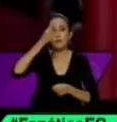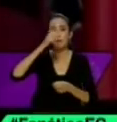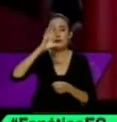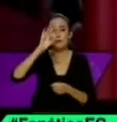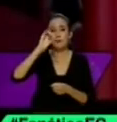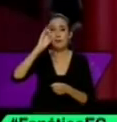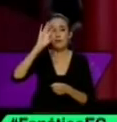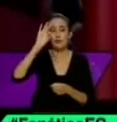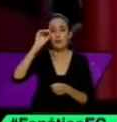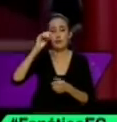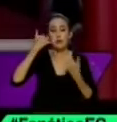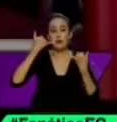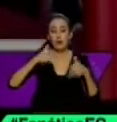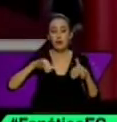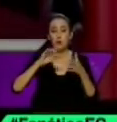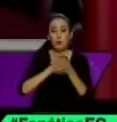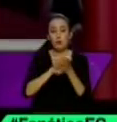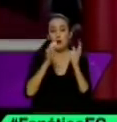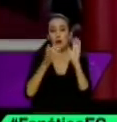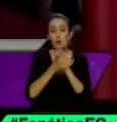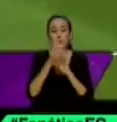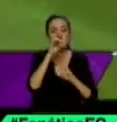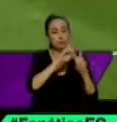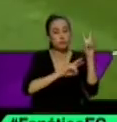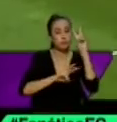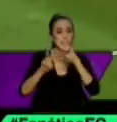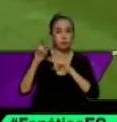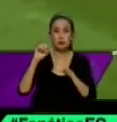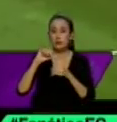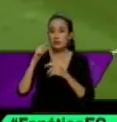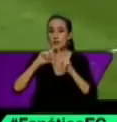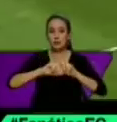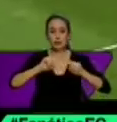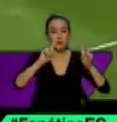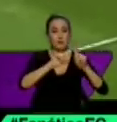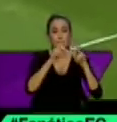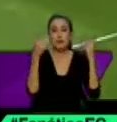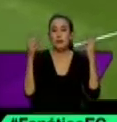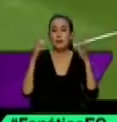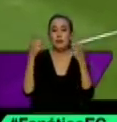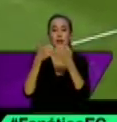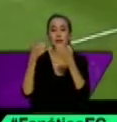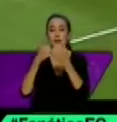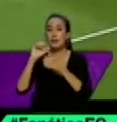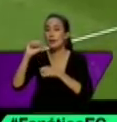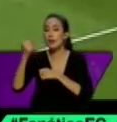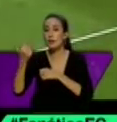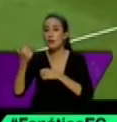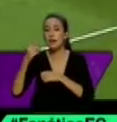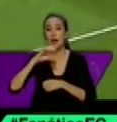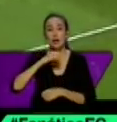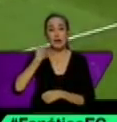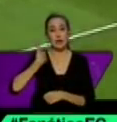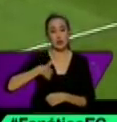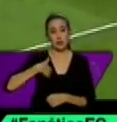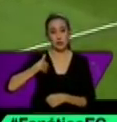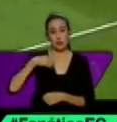también para los Juegos de Noviembre se está analizando diversos rivales. Entre ellos se destacan la posibilidad de jugar ante